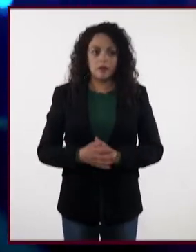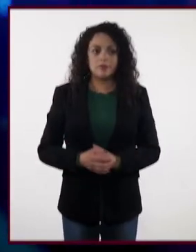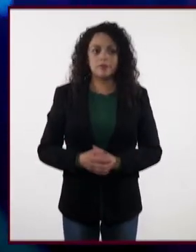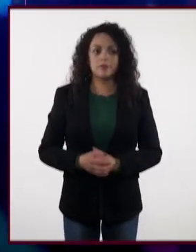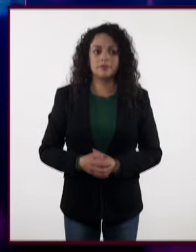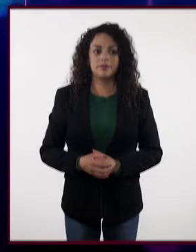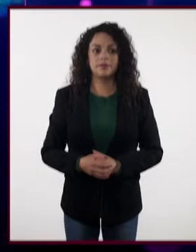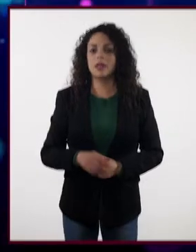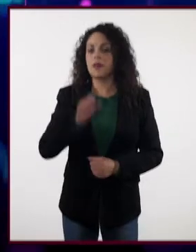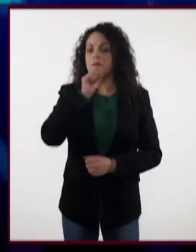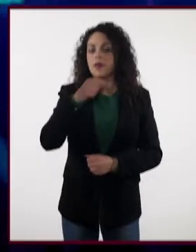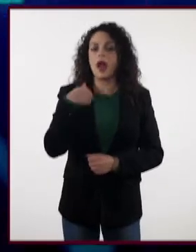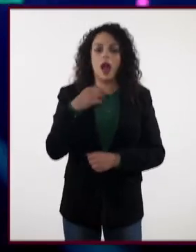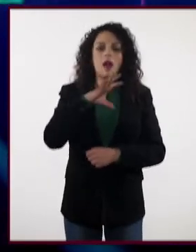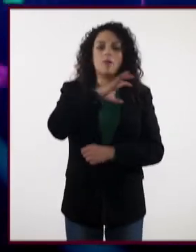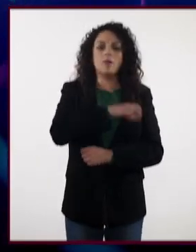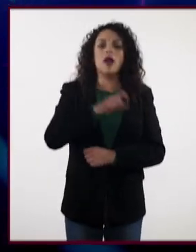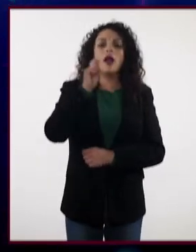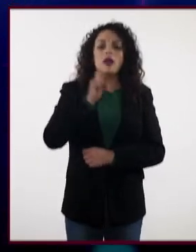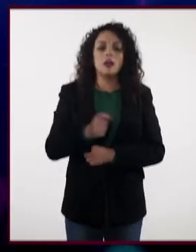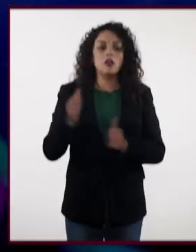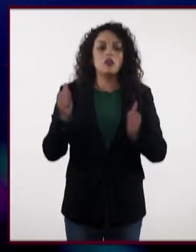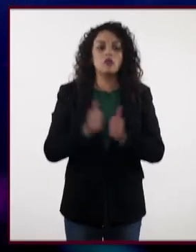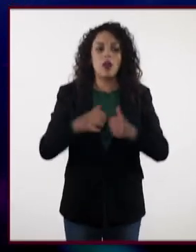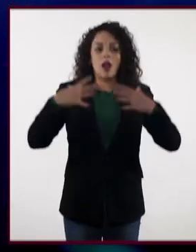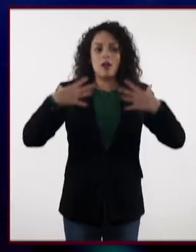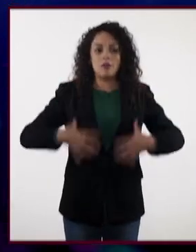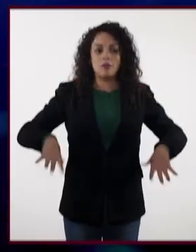gusta muchísimo todo lo que tiene que ver con vestuario